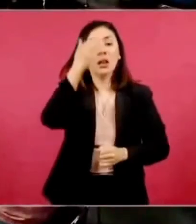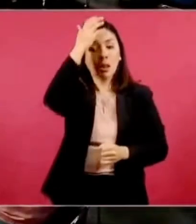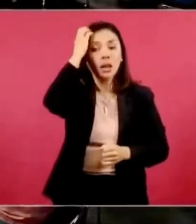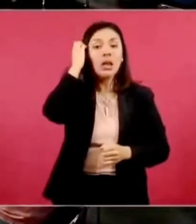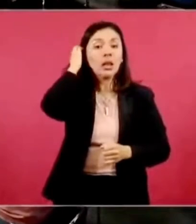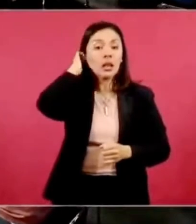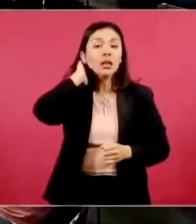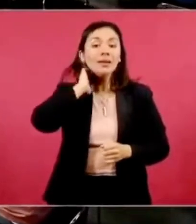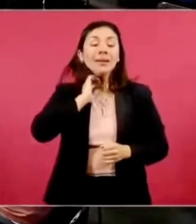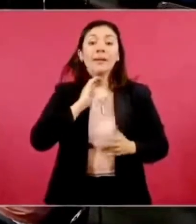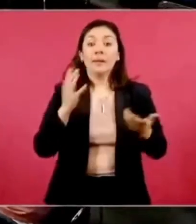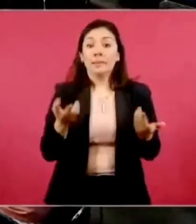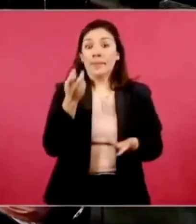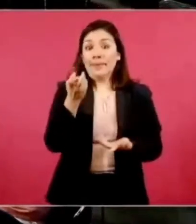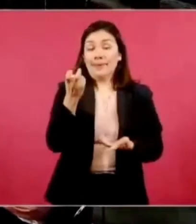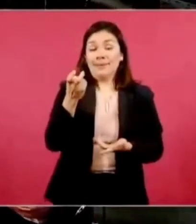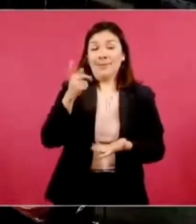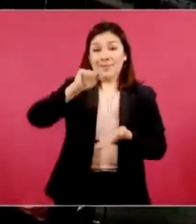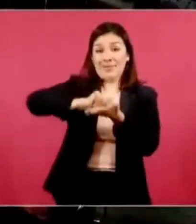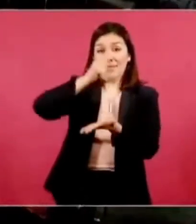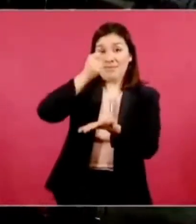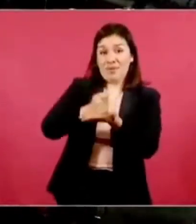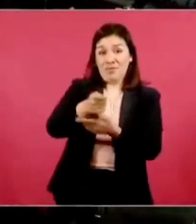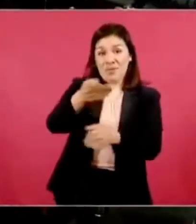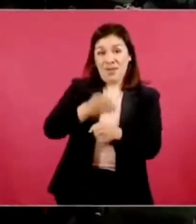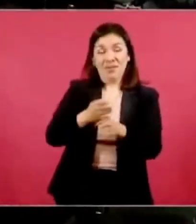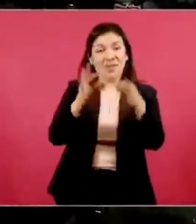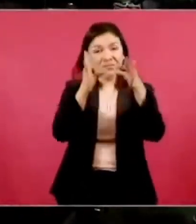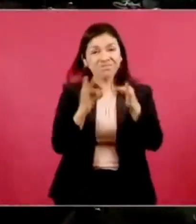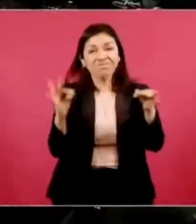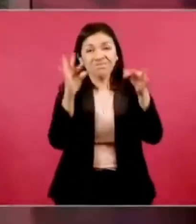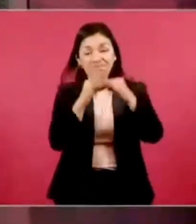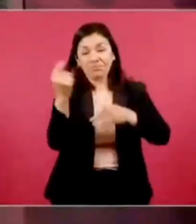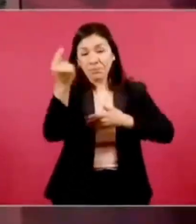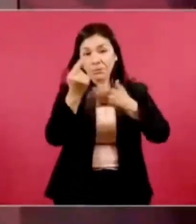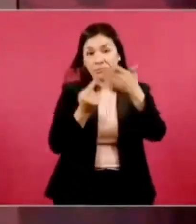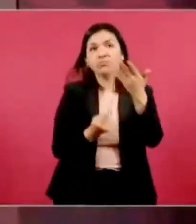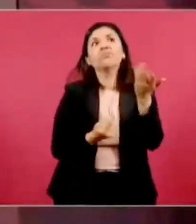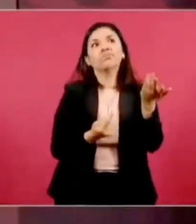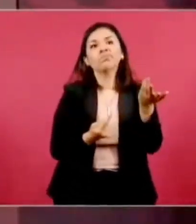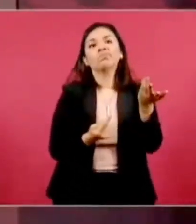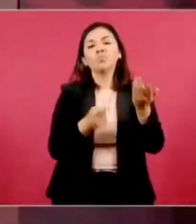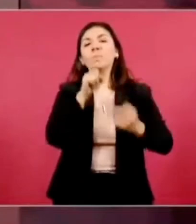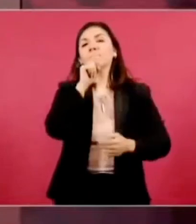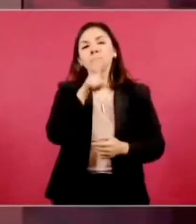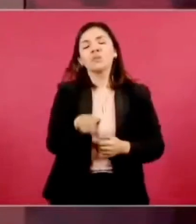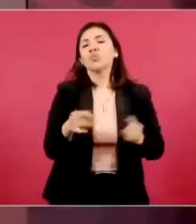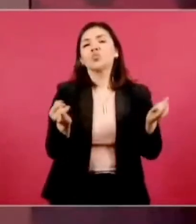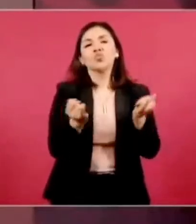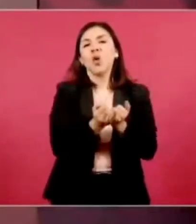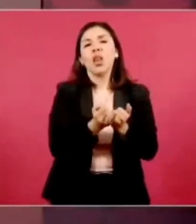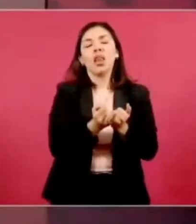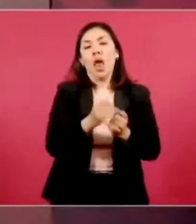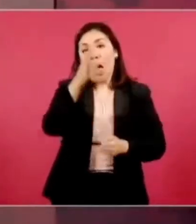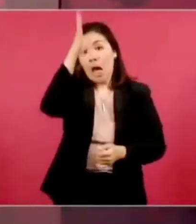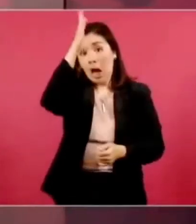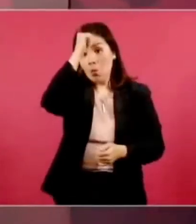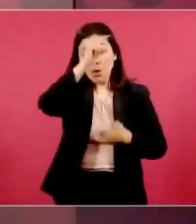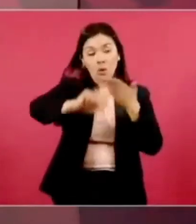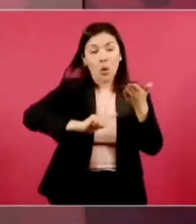Entonces, en el caso de Tamaulipas, con todo esto que estás planteando, pues tiene que ser de acuerdo a las